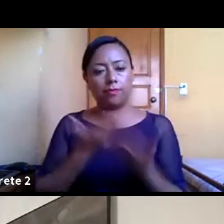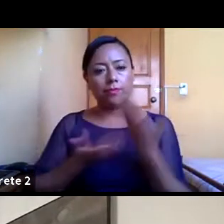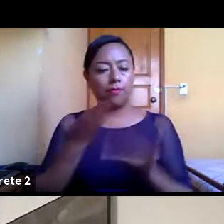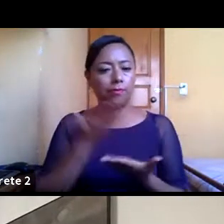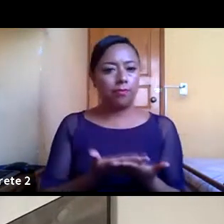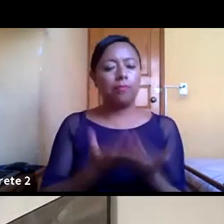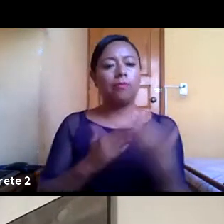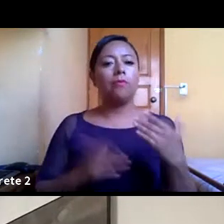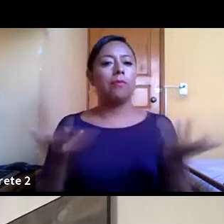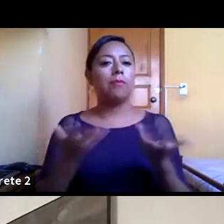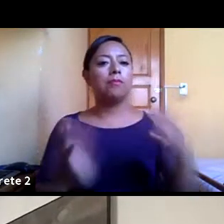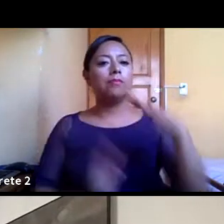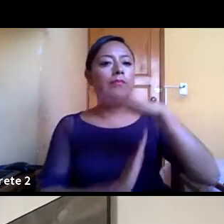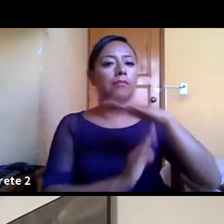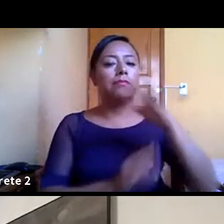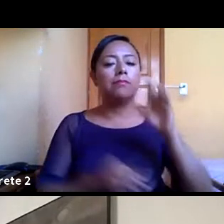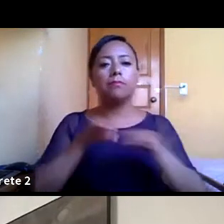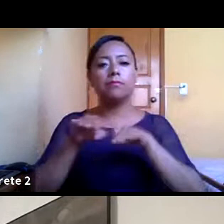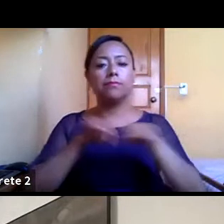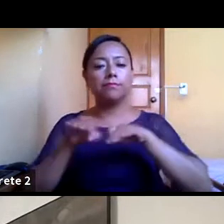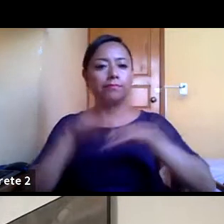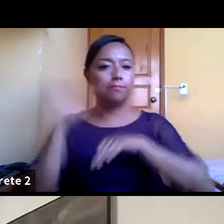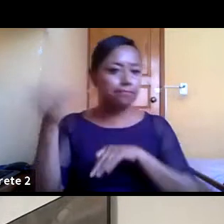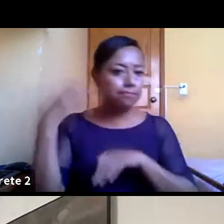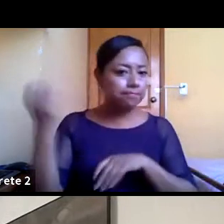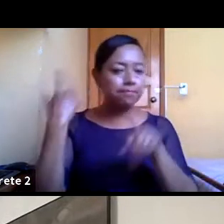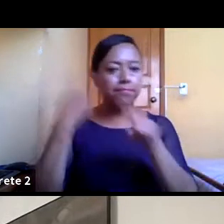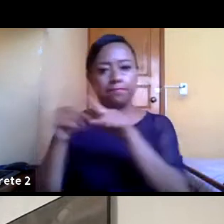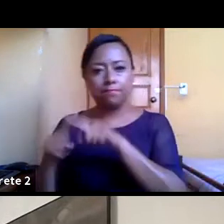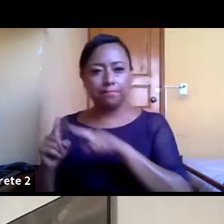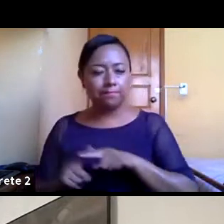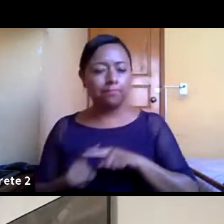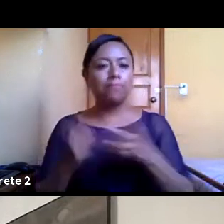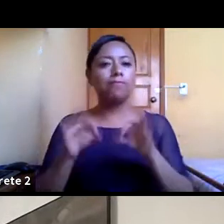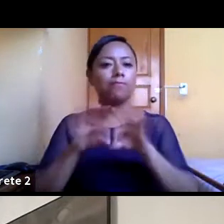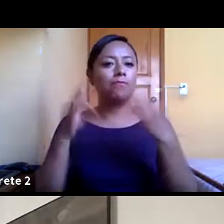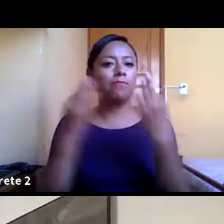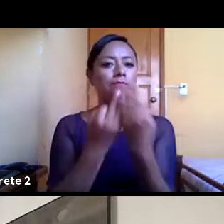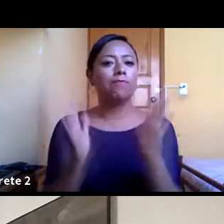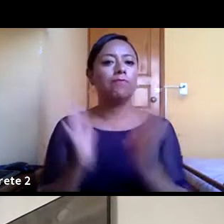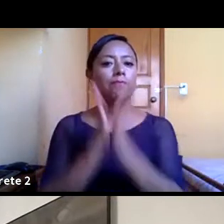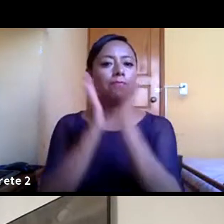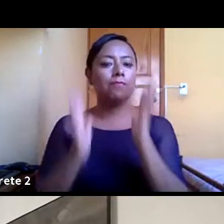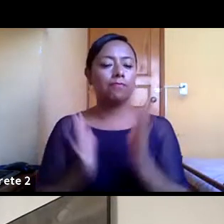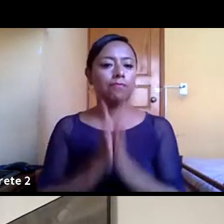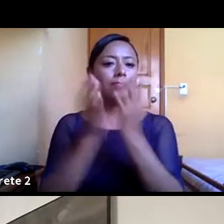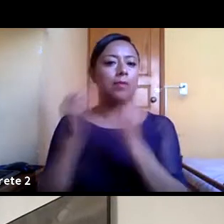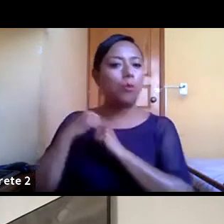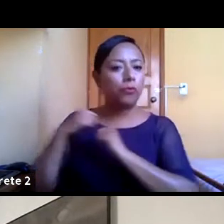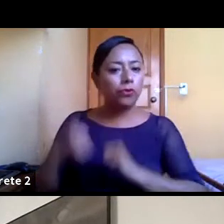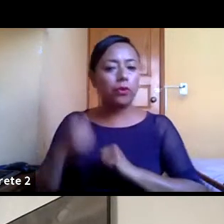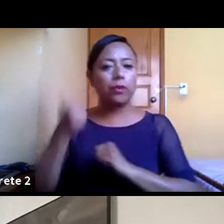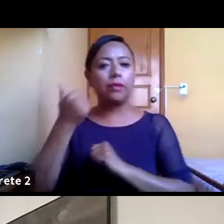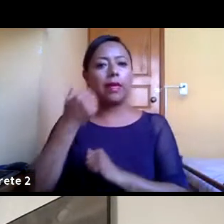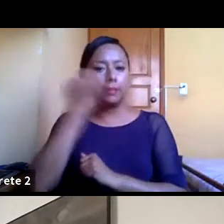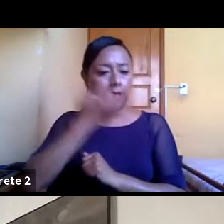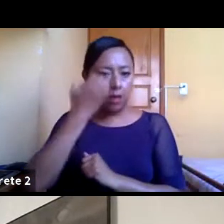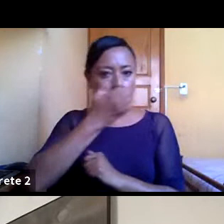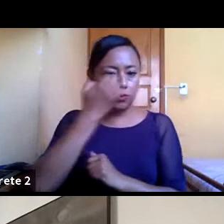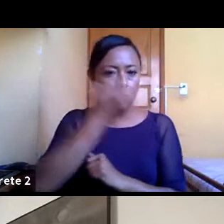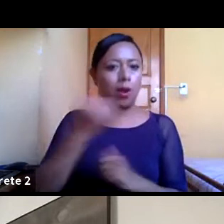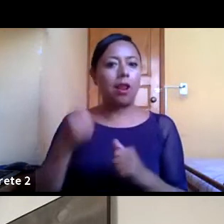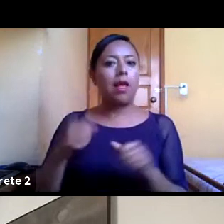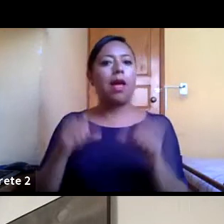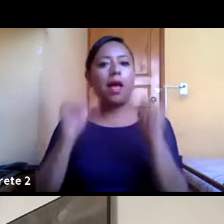trabajo, consultas, foros y demás actividades de participación con autoridades, academia, sociedad civil y ciudadanía en el marco de